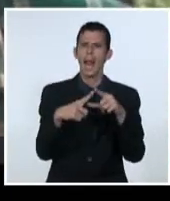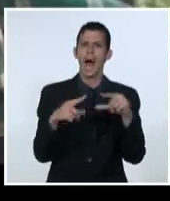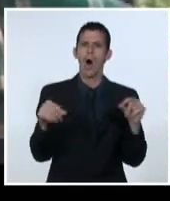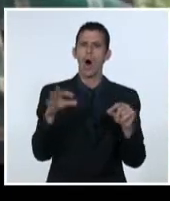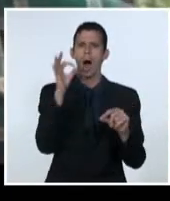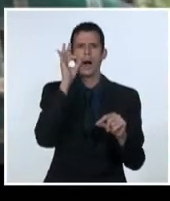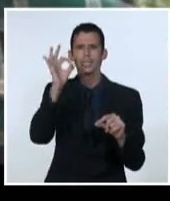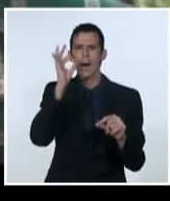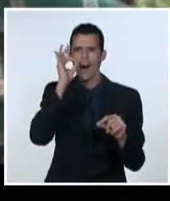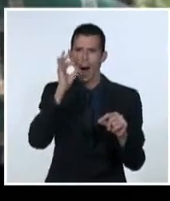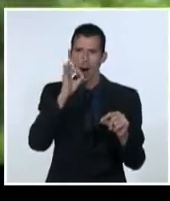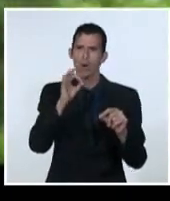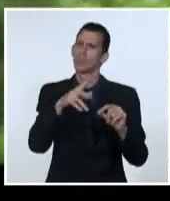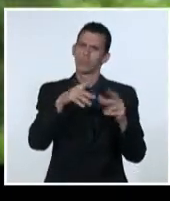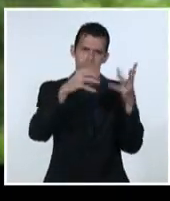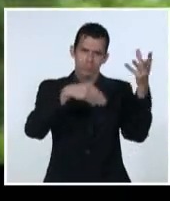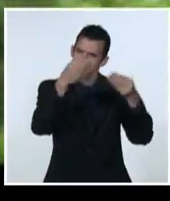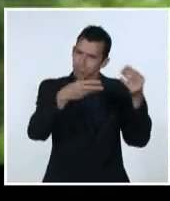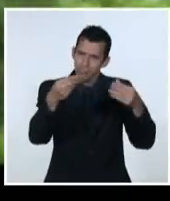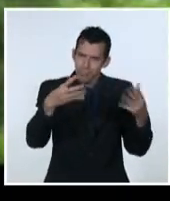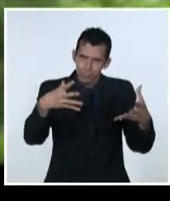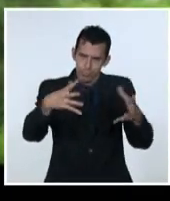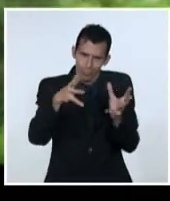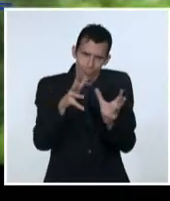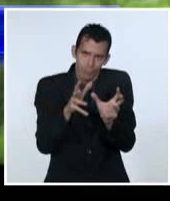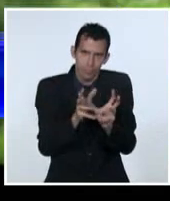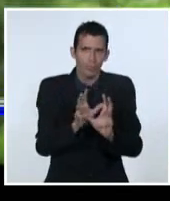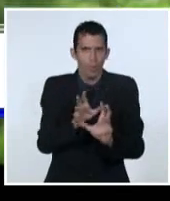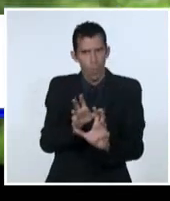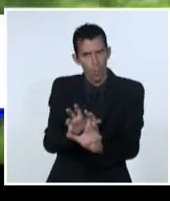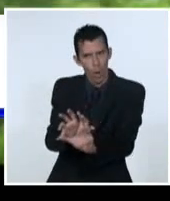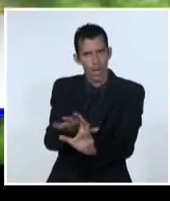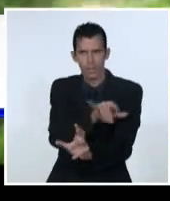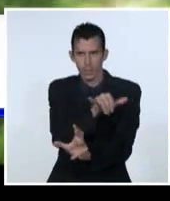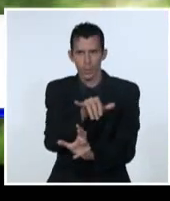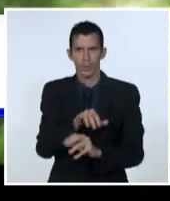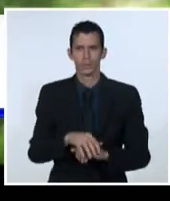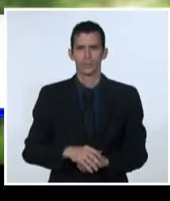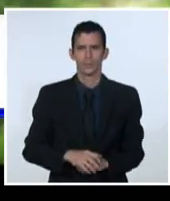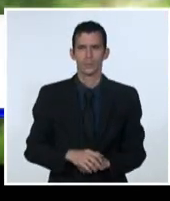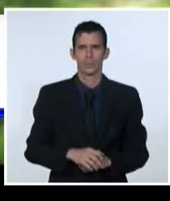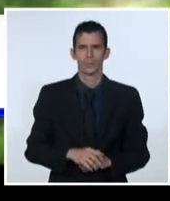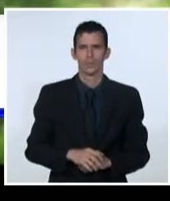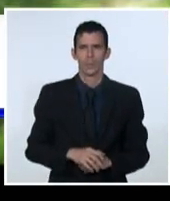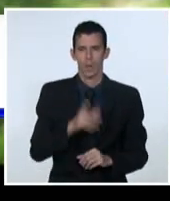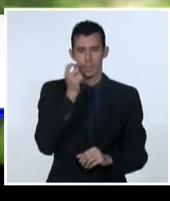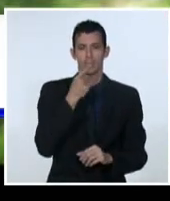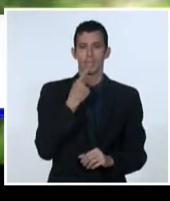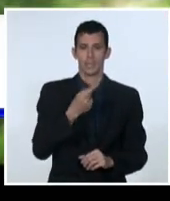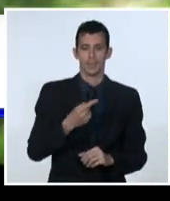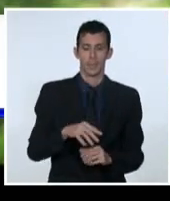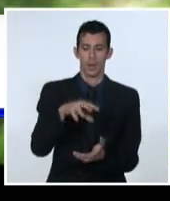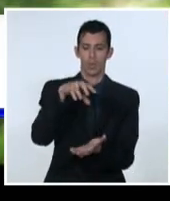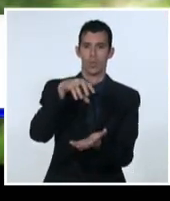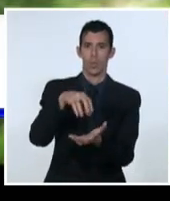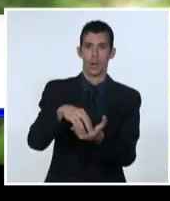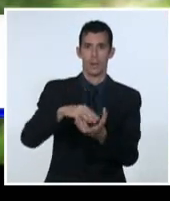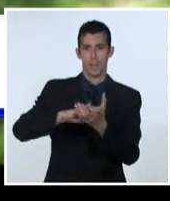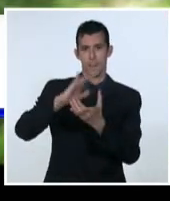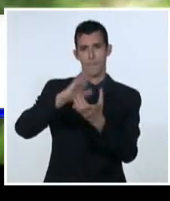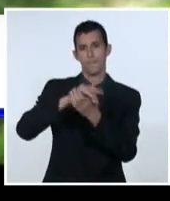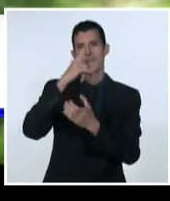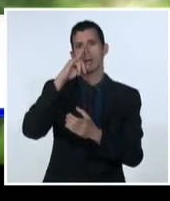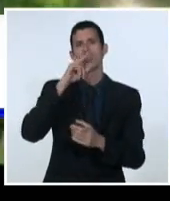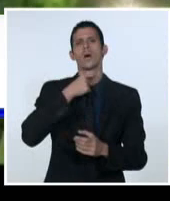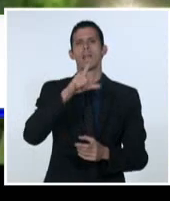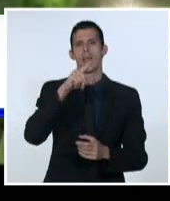y de los recursos materiales Emmanuel lazo tenemos 25 viviendas que hemos tenido que evacuar para casa de familia que tiene son 66 personas que